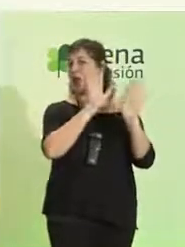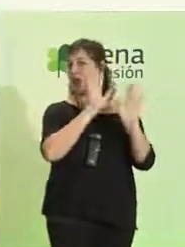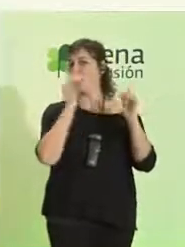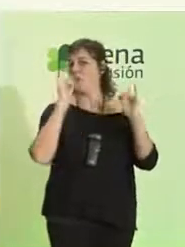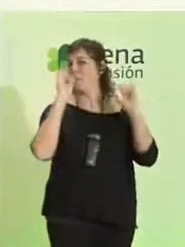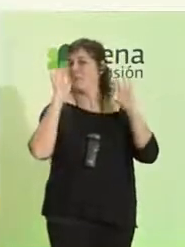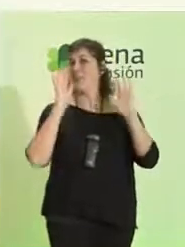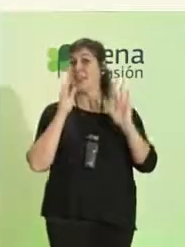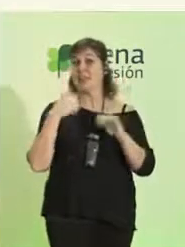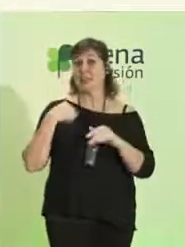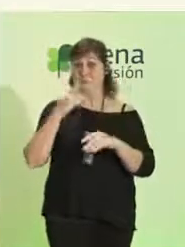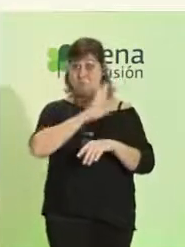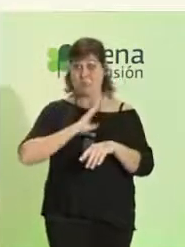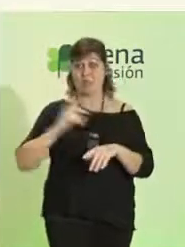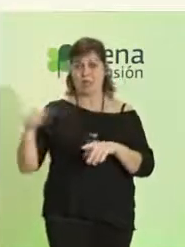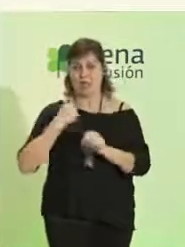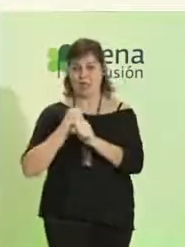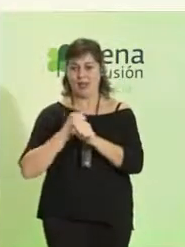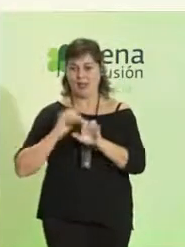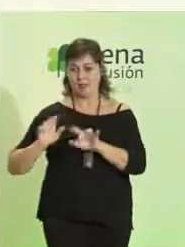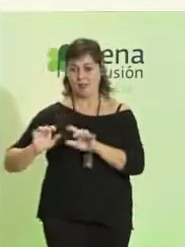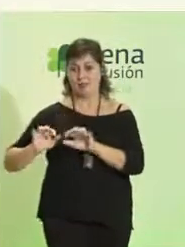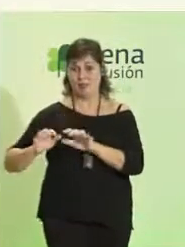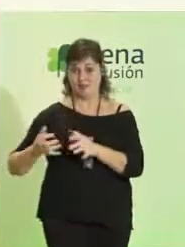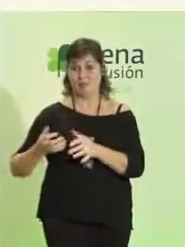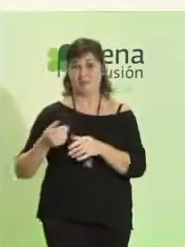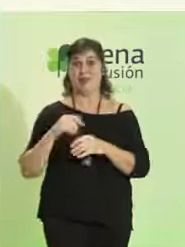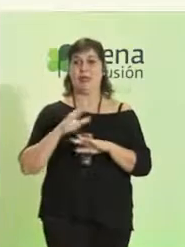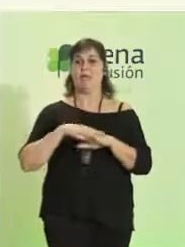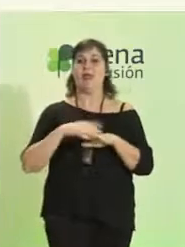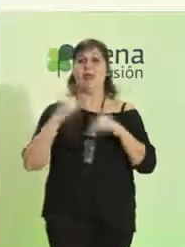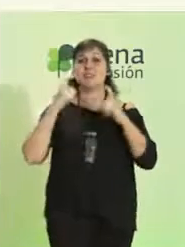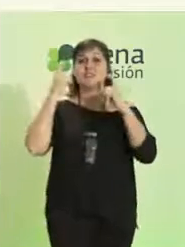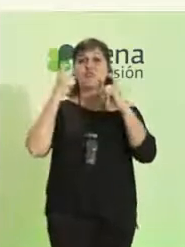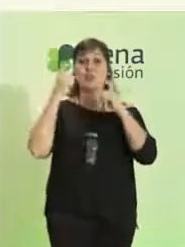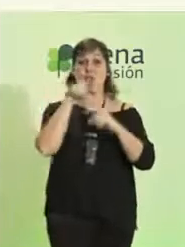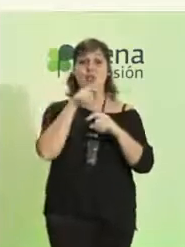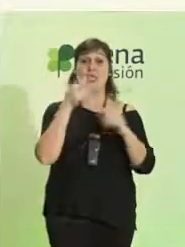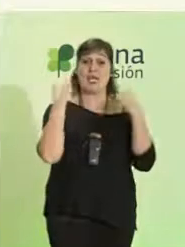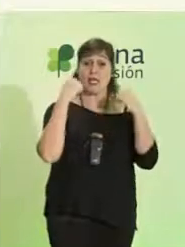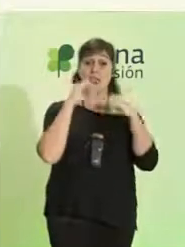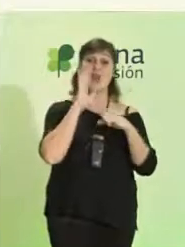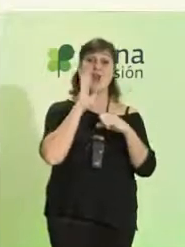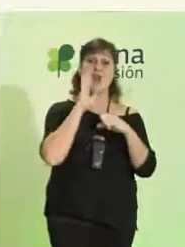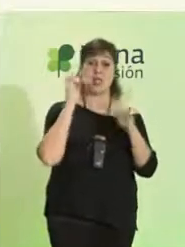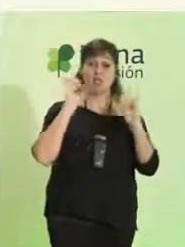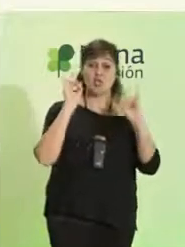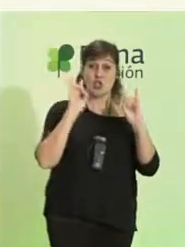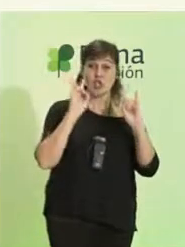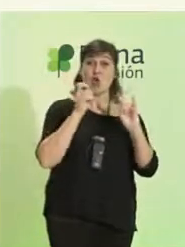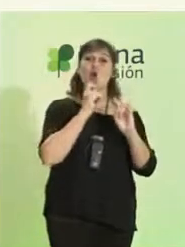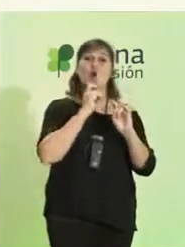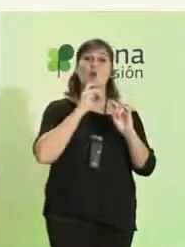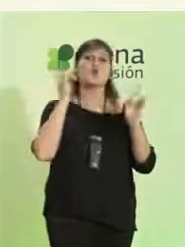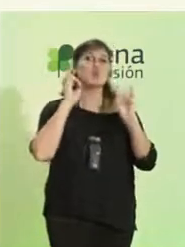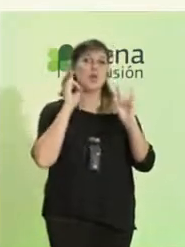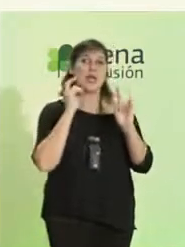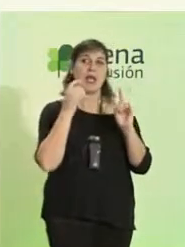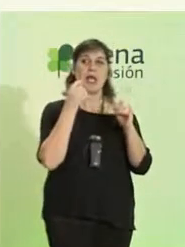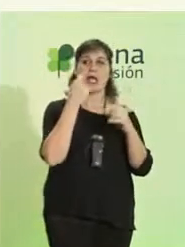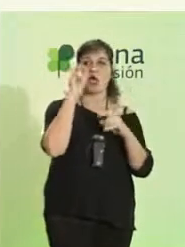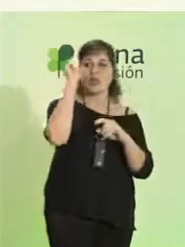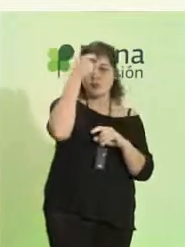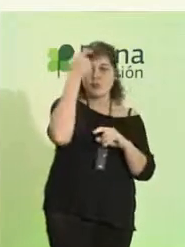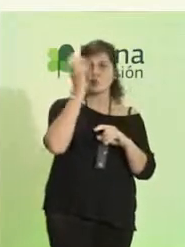intentar forzaros a hacer ese ejercicio. Hemos visto cómo suenan los talleres o los títulos que